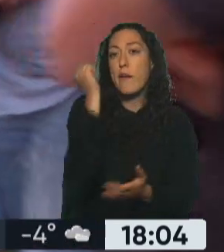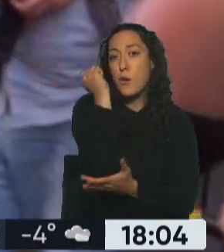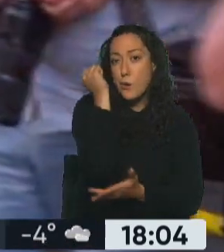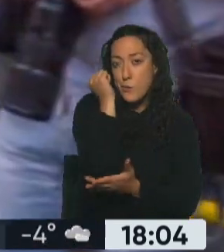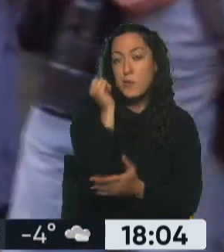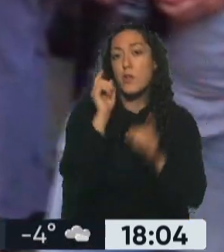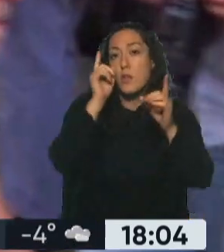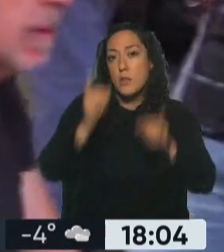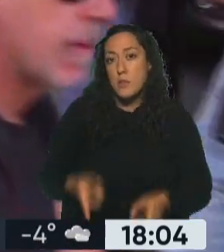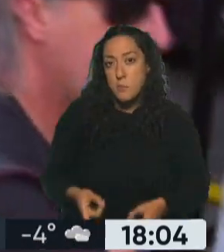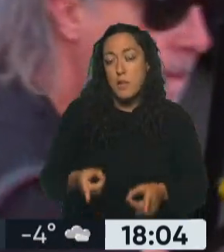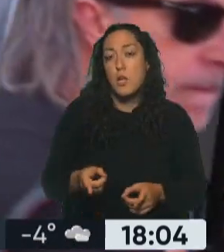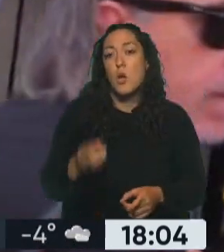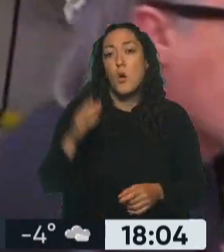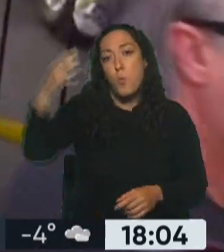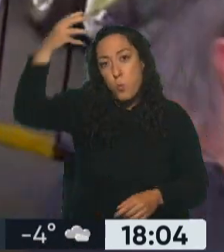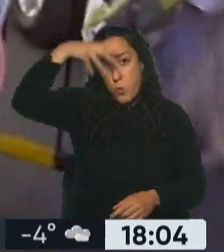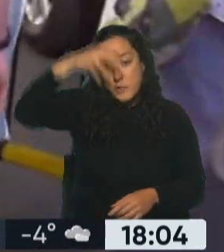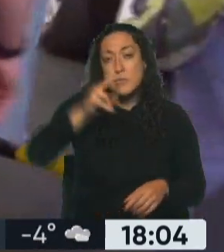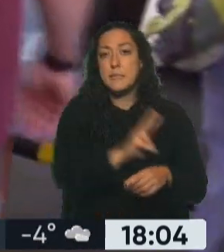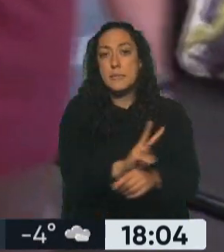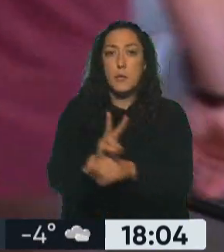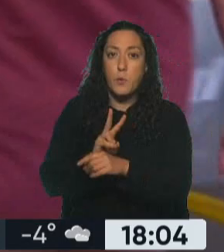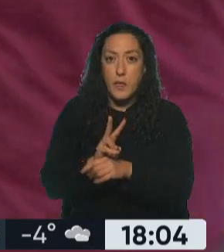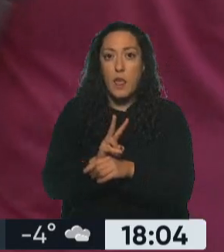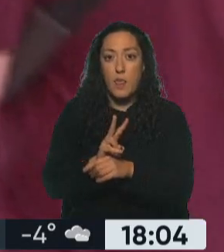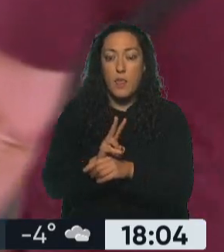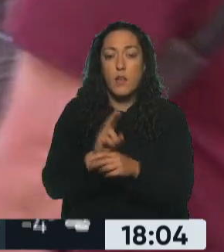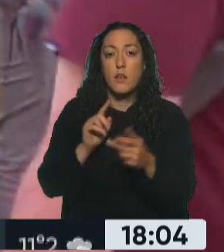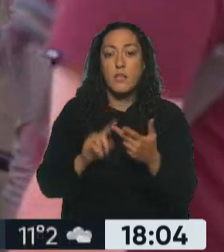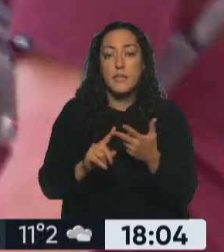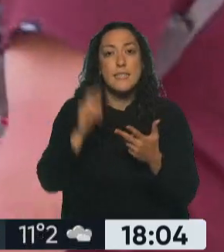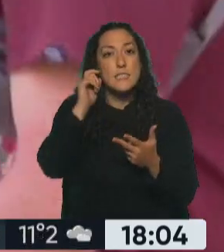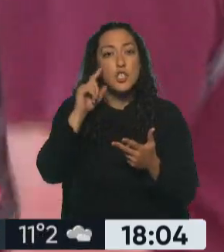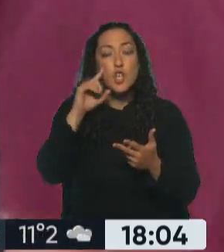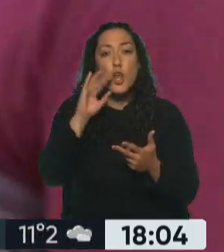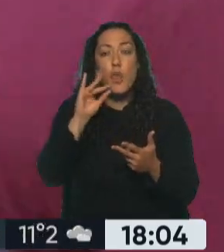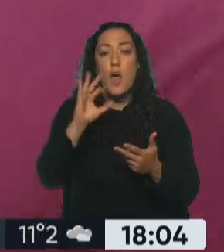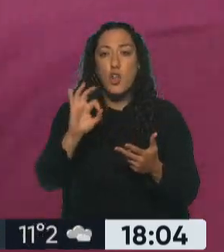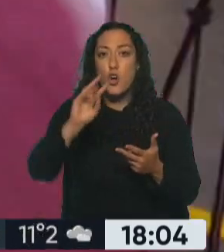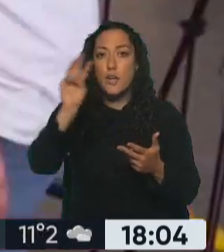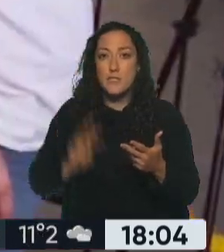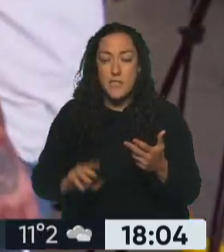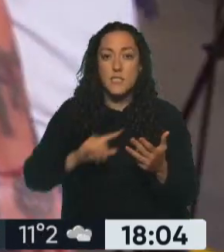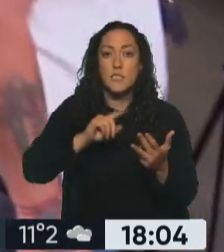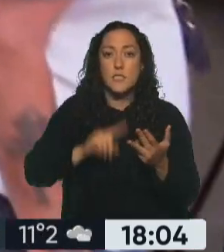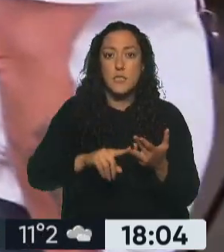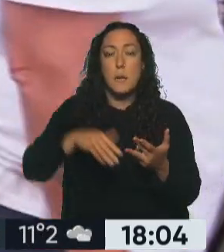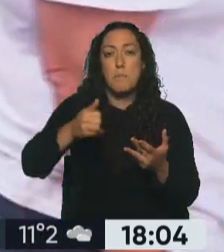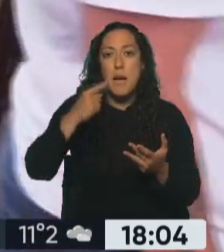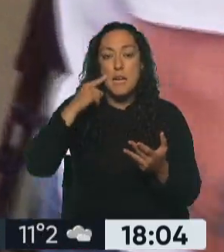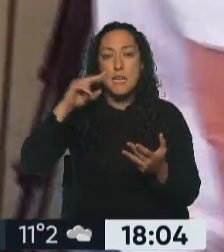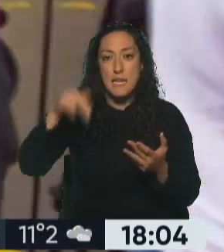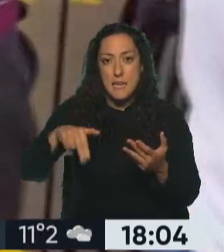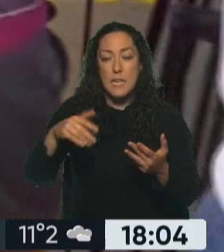se sumó el de Patricia Bullrich en Seguridad, el de Osvaldo Giordano al frente del ANSES y de Horacio Marín